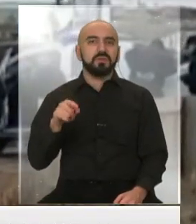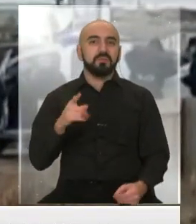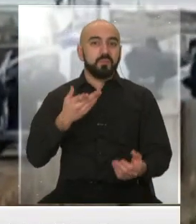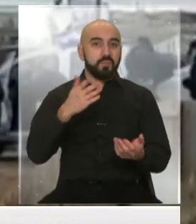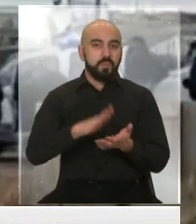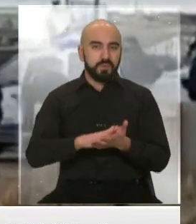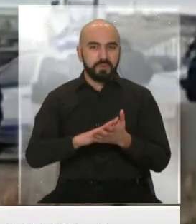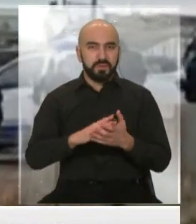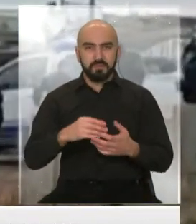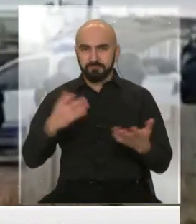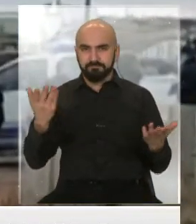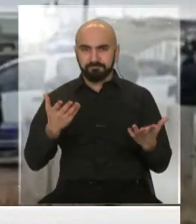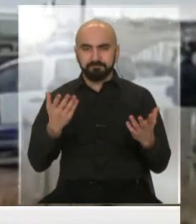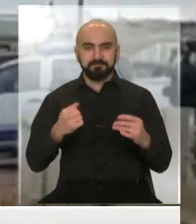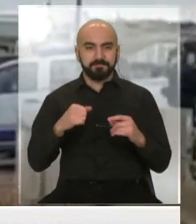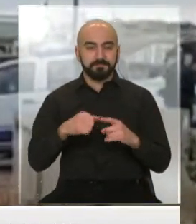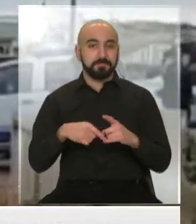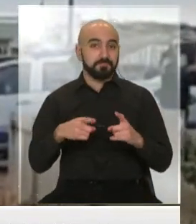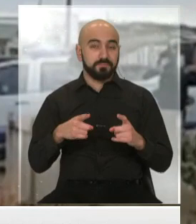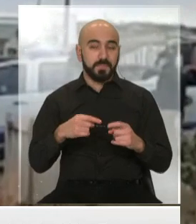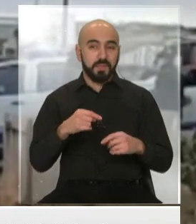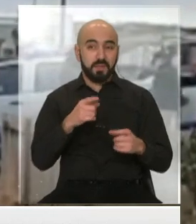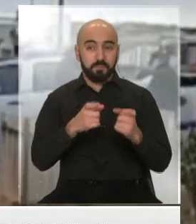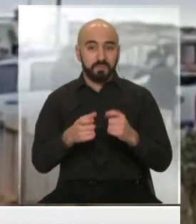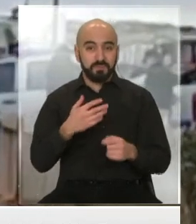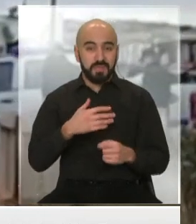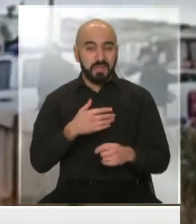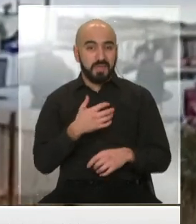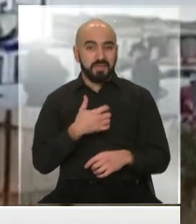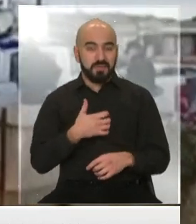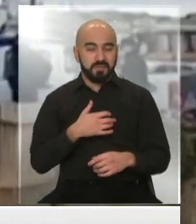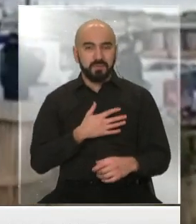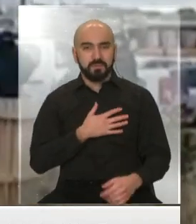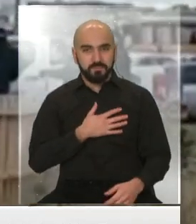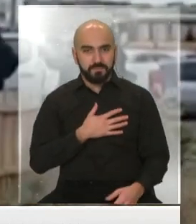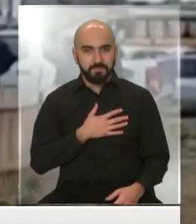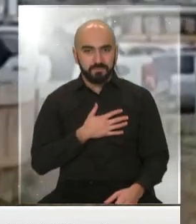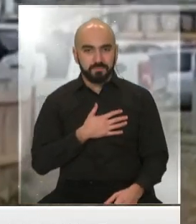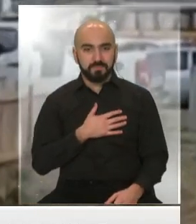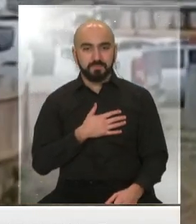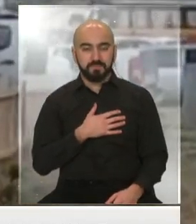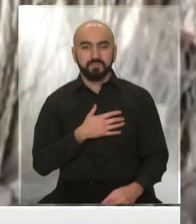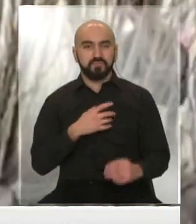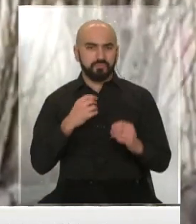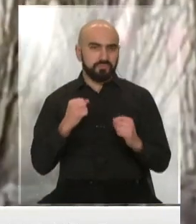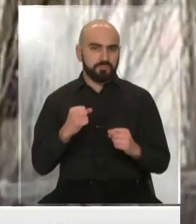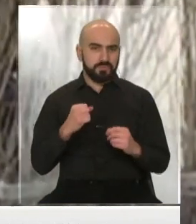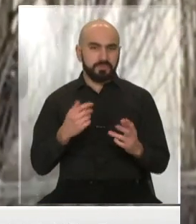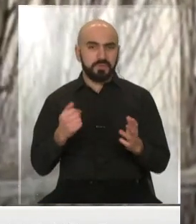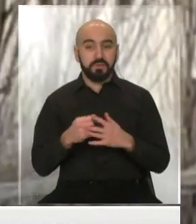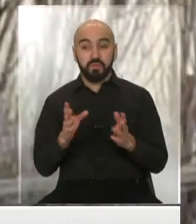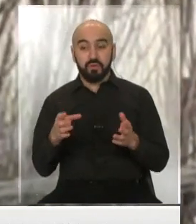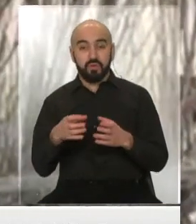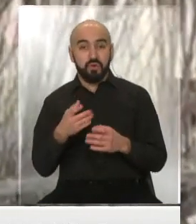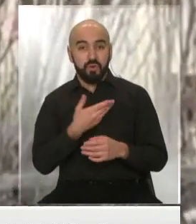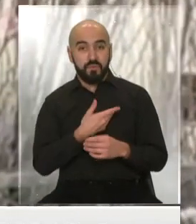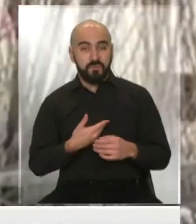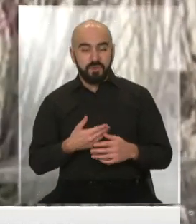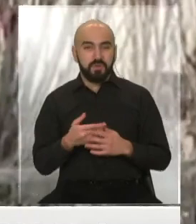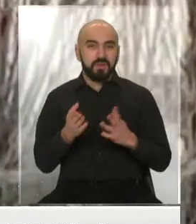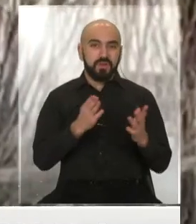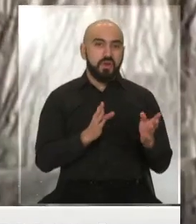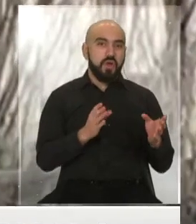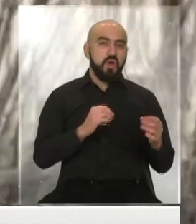ha conmocionado a Argentina y ha generado una fuerte tensión, sobre todo entre el gobierno y la oposición.